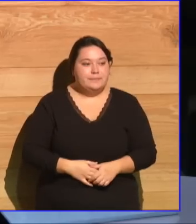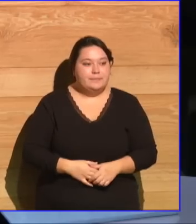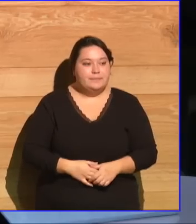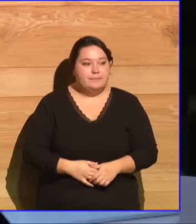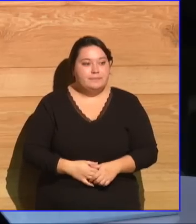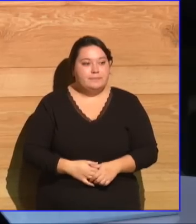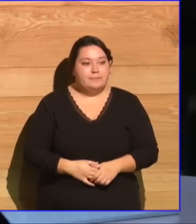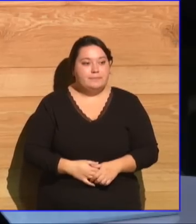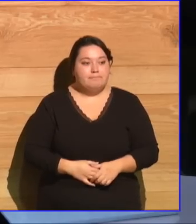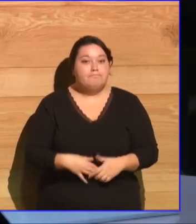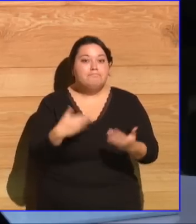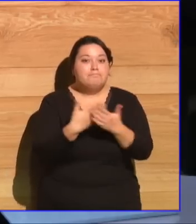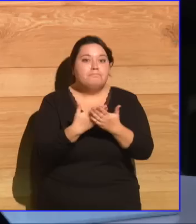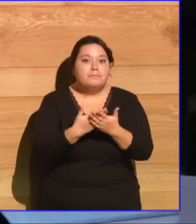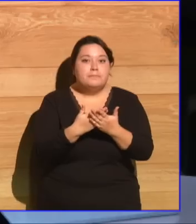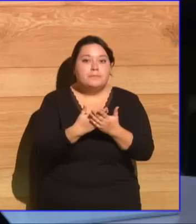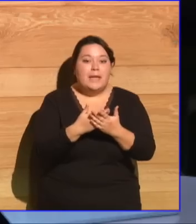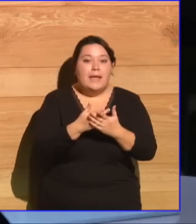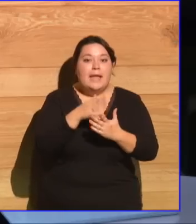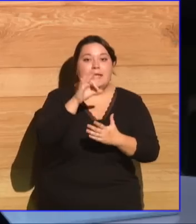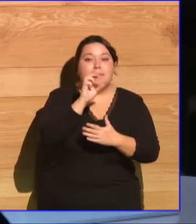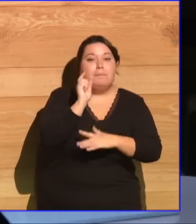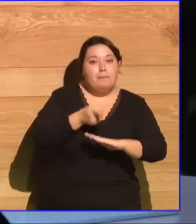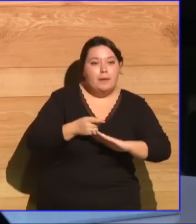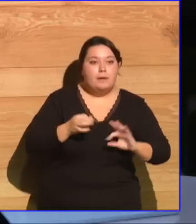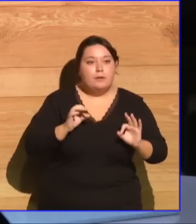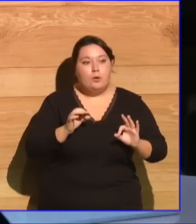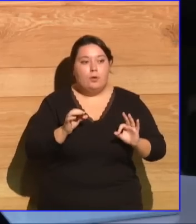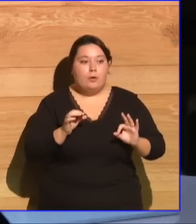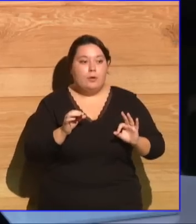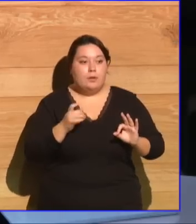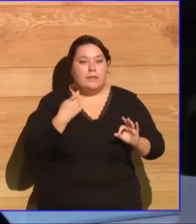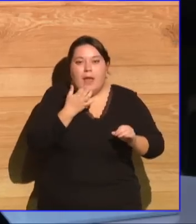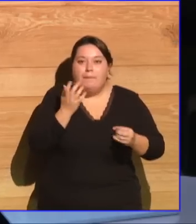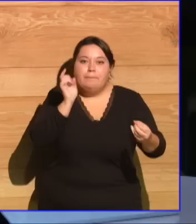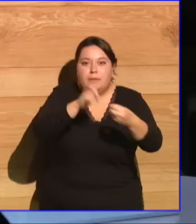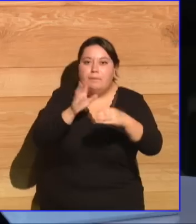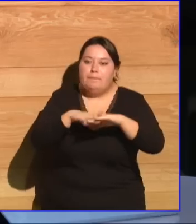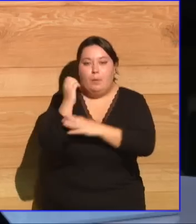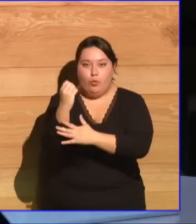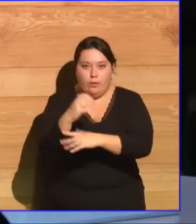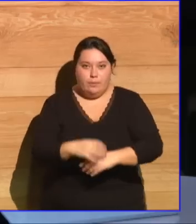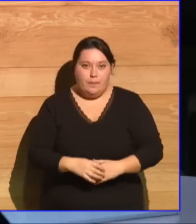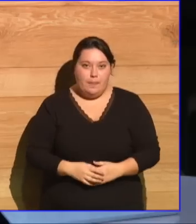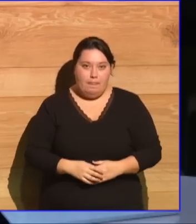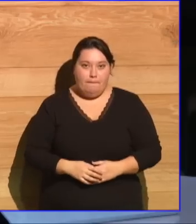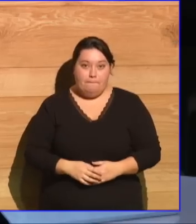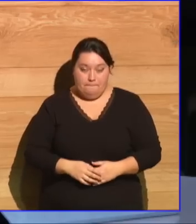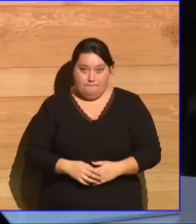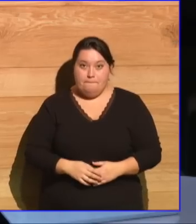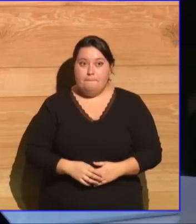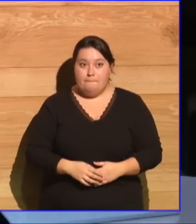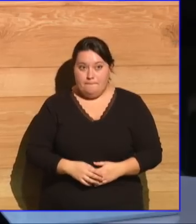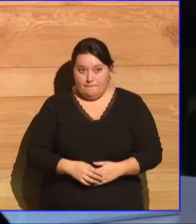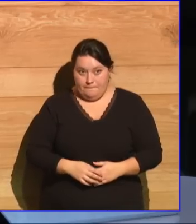En la que se demuestra que cuando Spielberg trata de intervenir como productor para apoyar teóricamente a su sabio